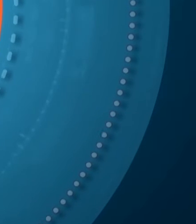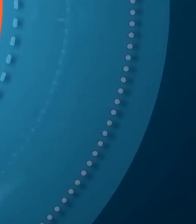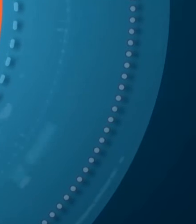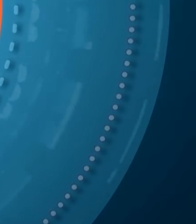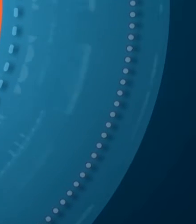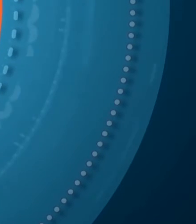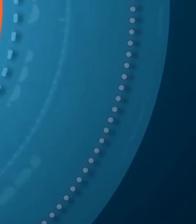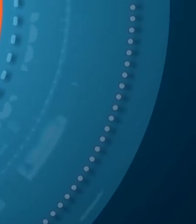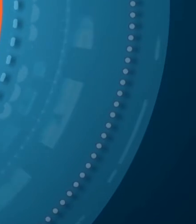¡Gracias!